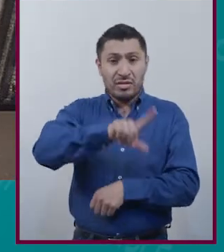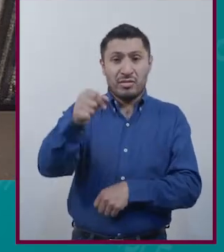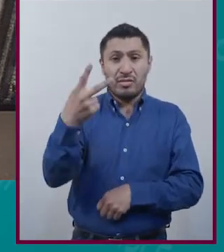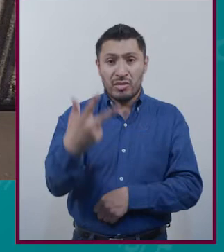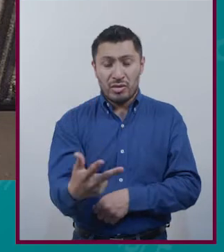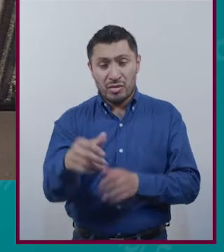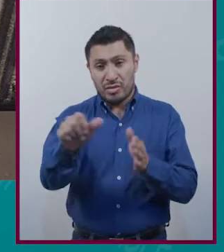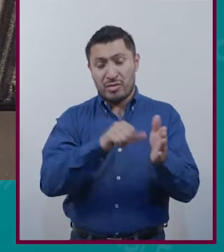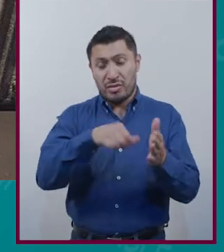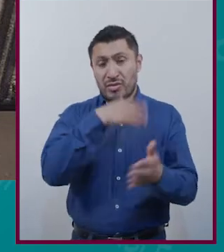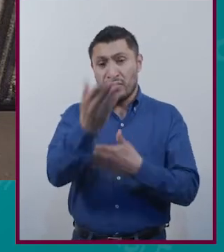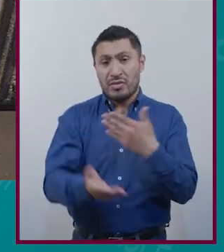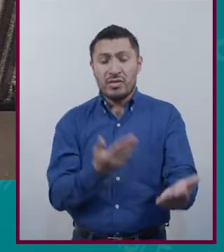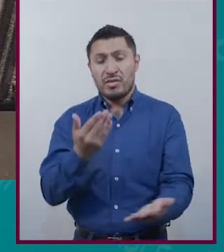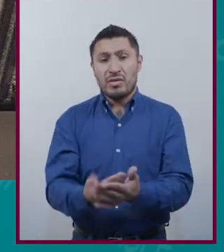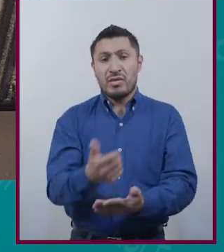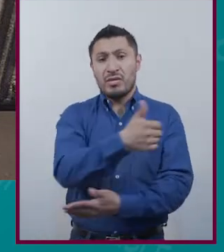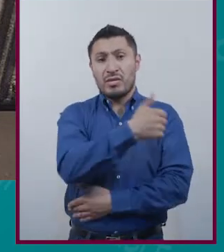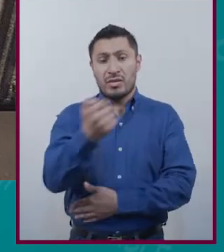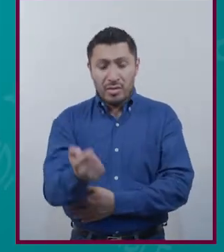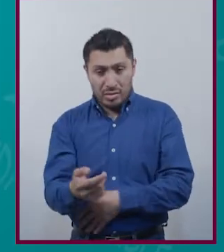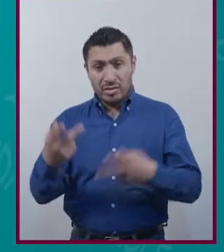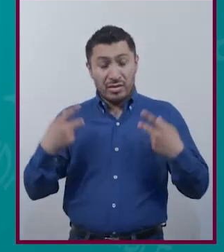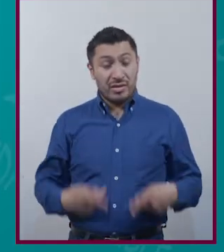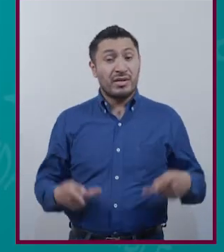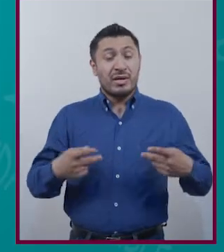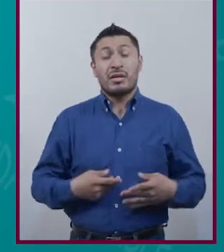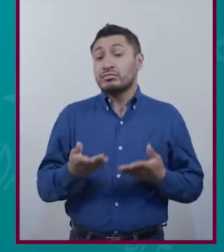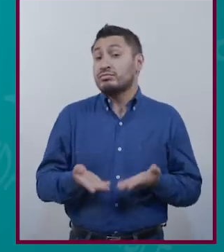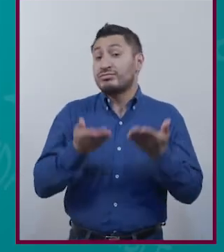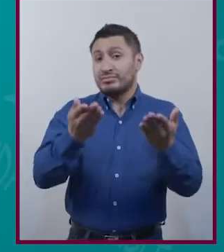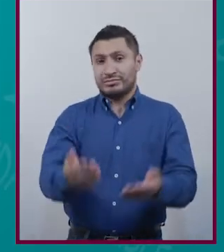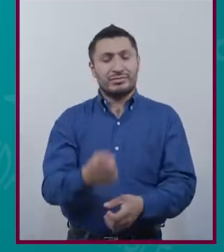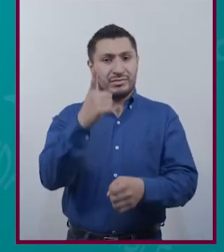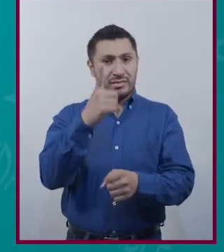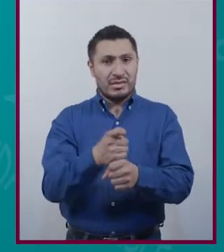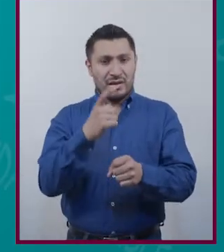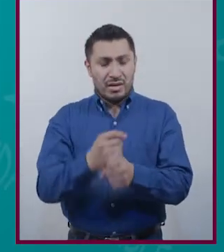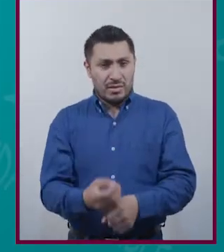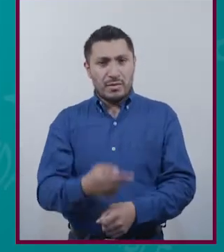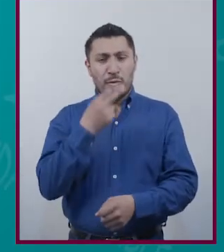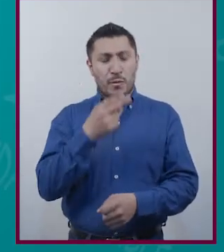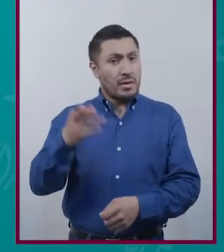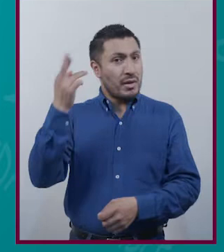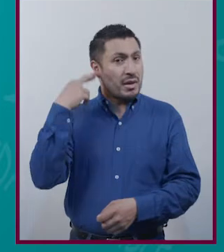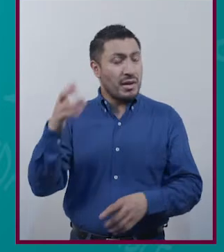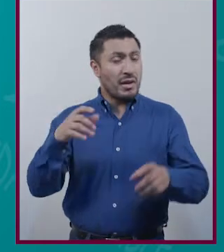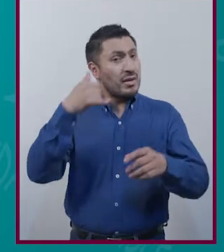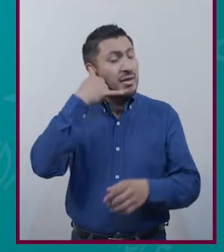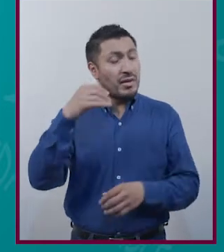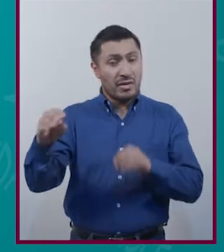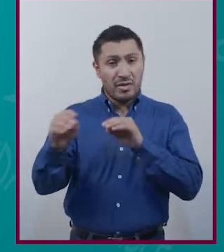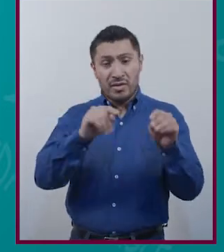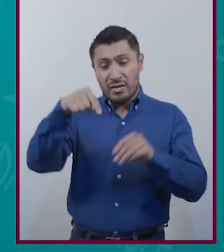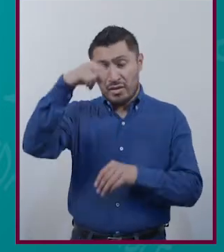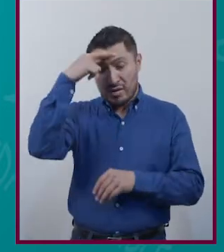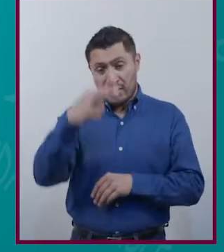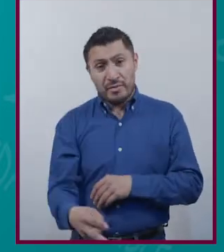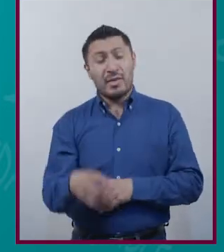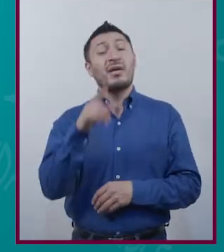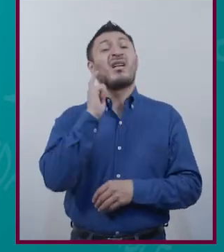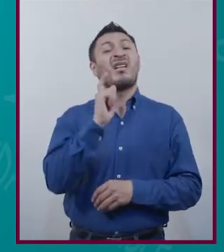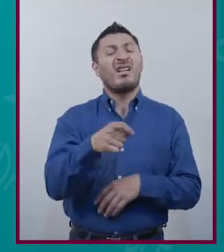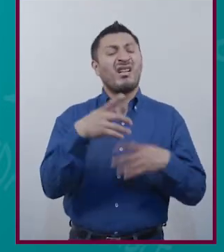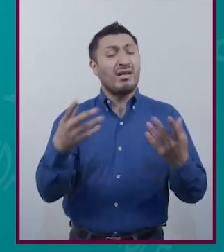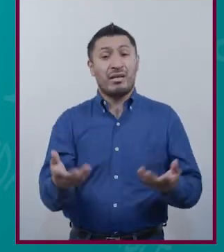dio el servicio a 600 clientes. Se tuvo así el primer operador de radiotelefonía móvil en México, la cual